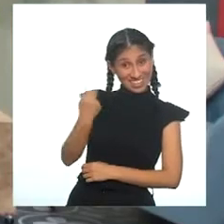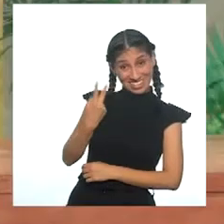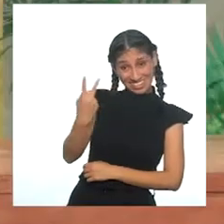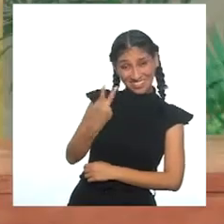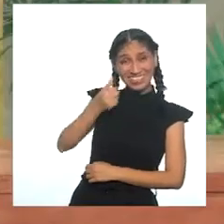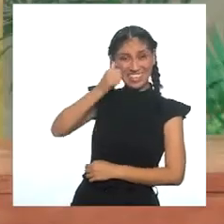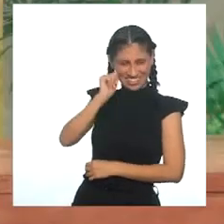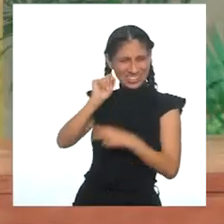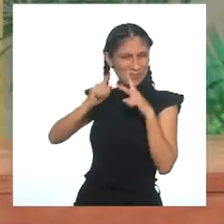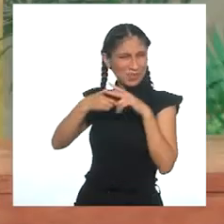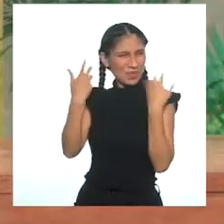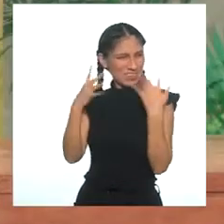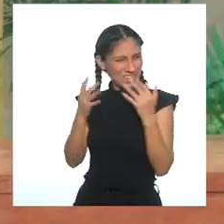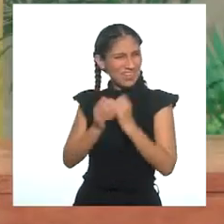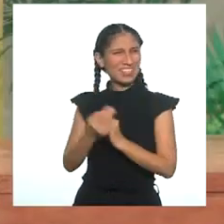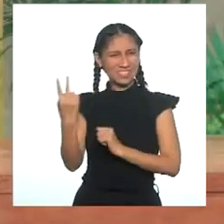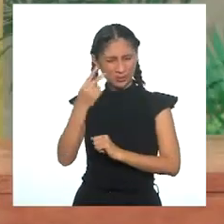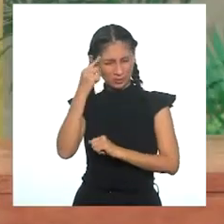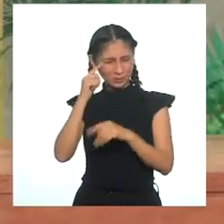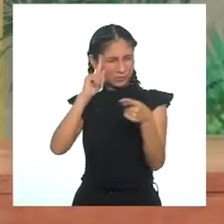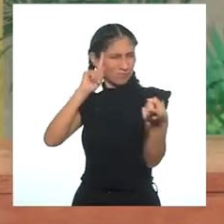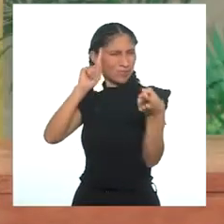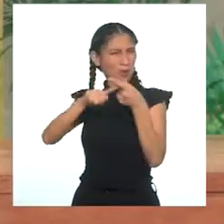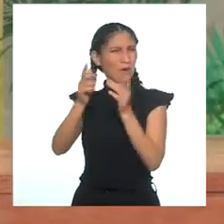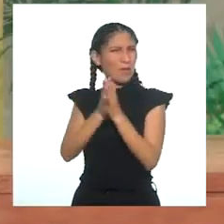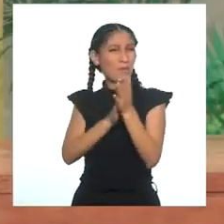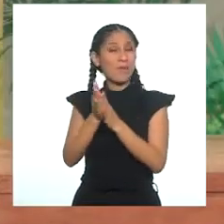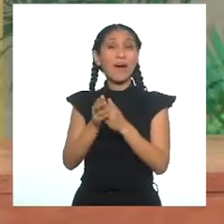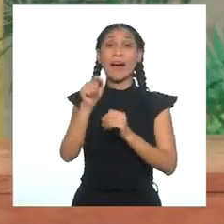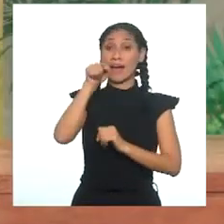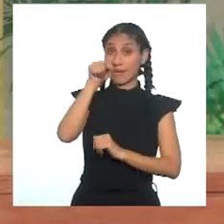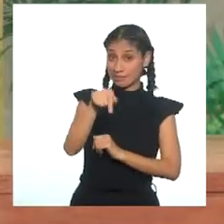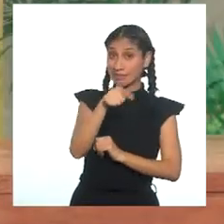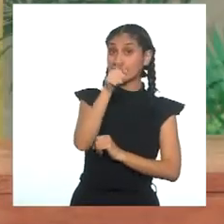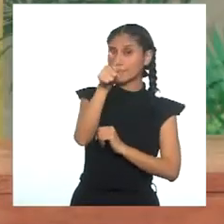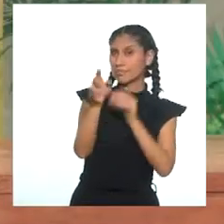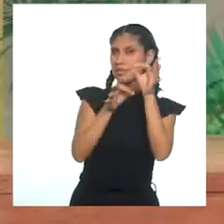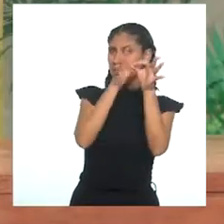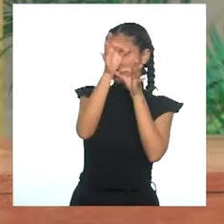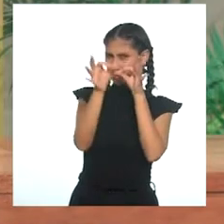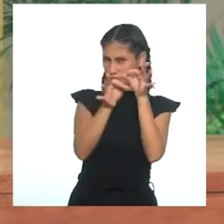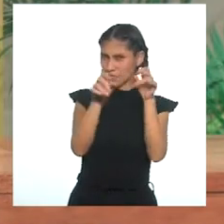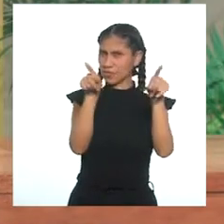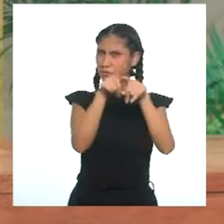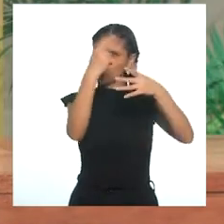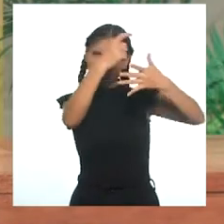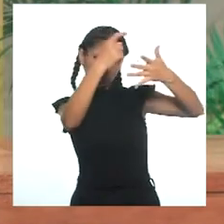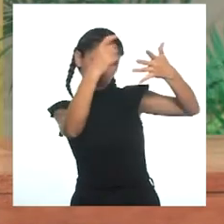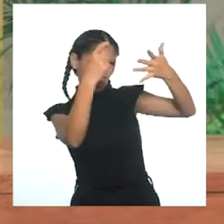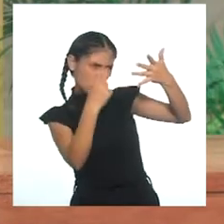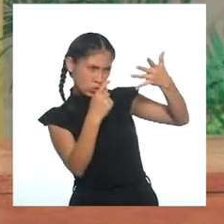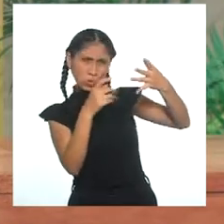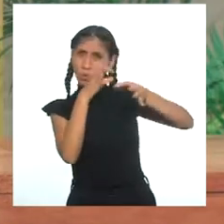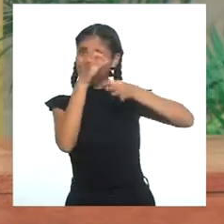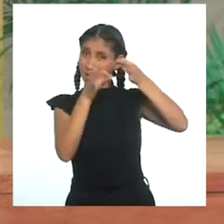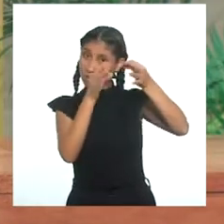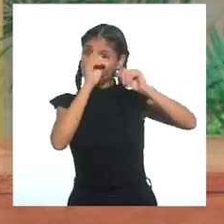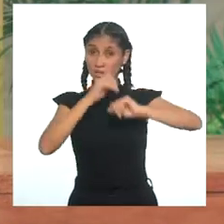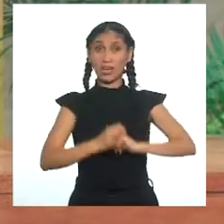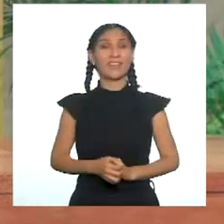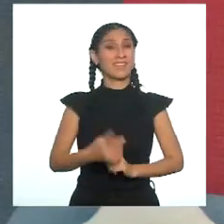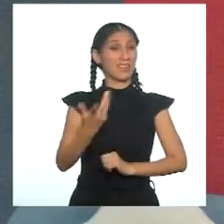ayer. Es que nos hemos propuesto explicártelo y resolver juntos todas las situaciones sin más ayudas que la de